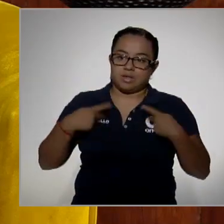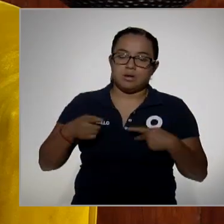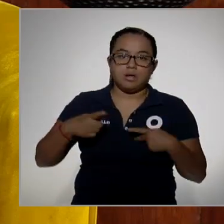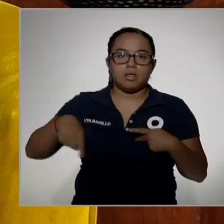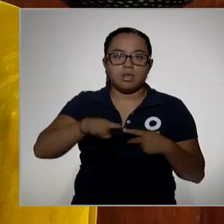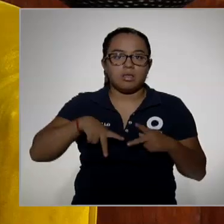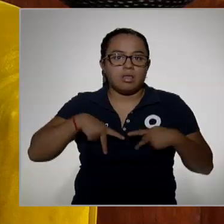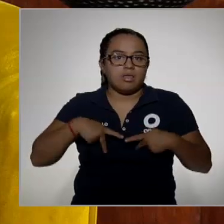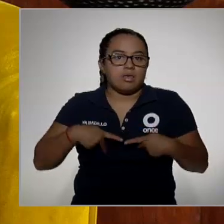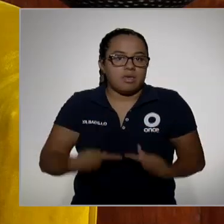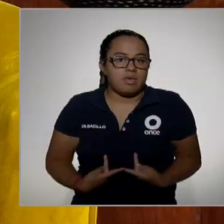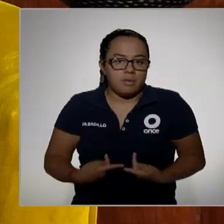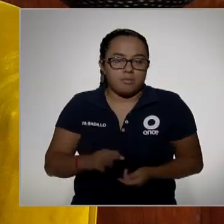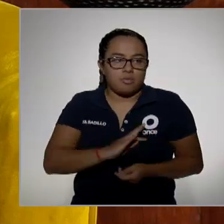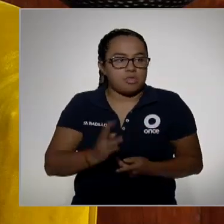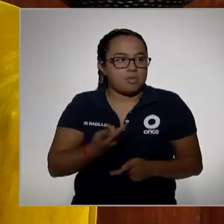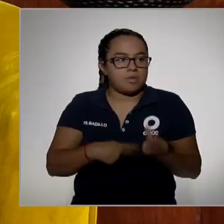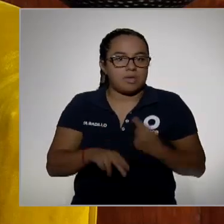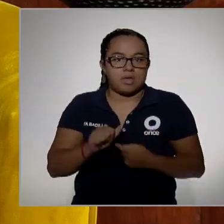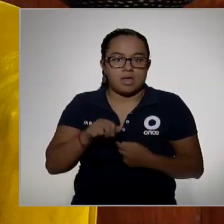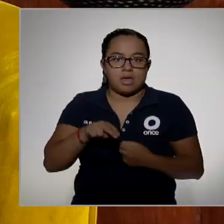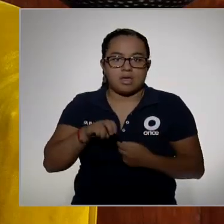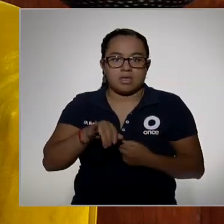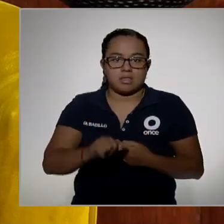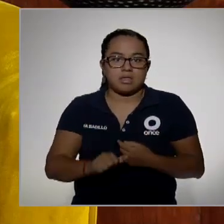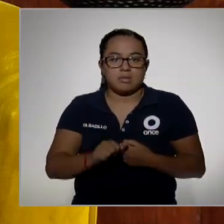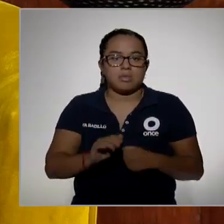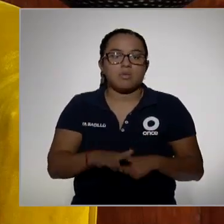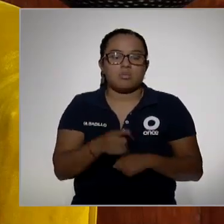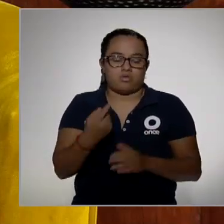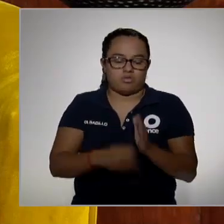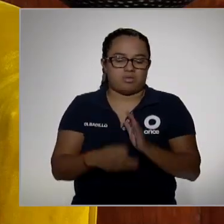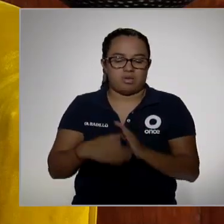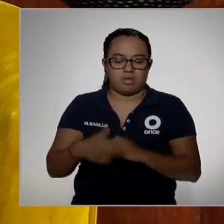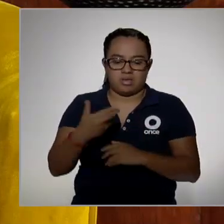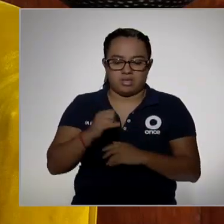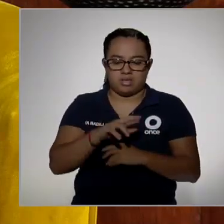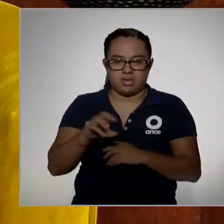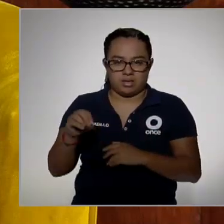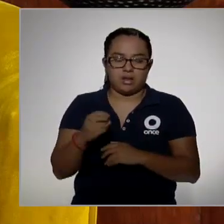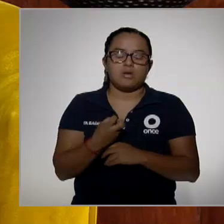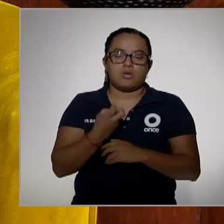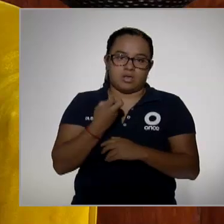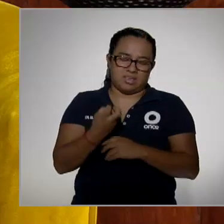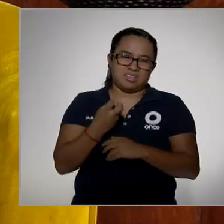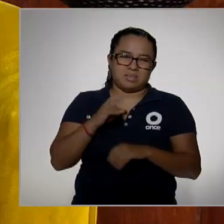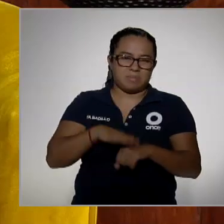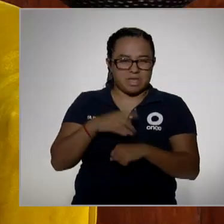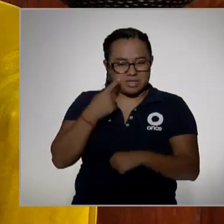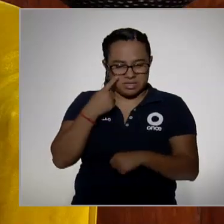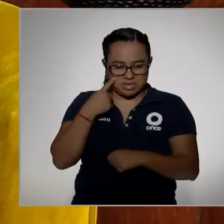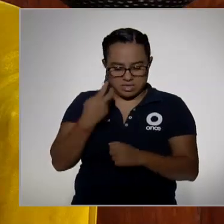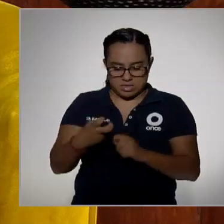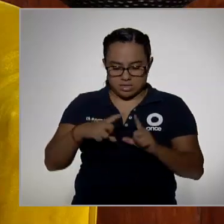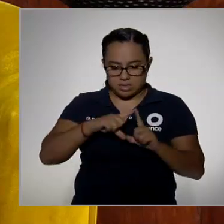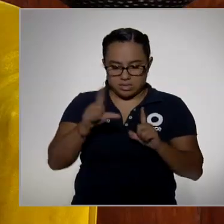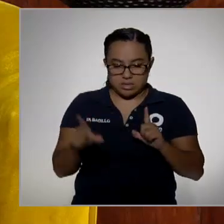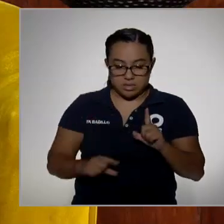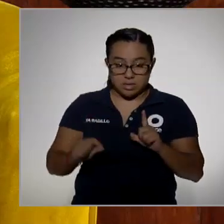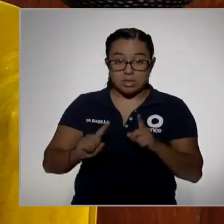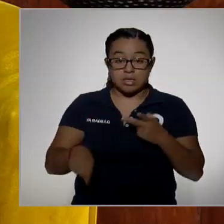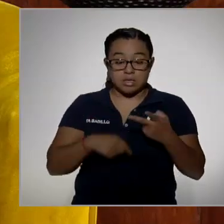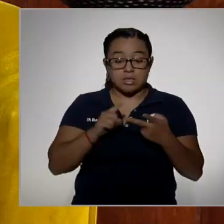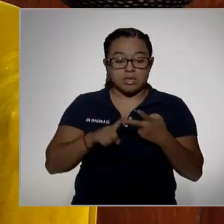vulnerables a padecer anemia por deficiencia de hierro esa es la principal causa quizá en nuestro país no y la